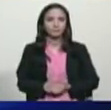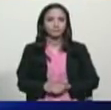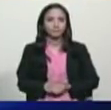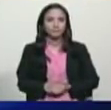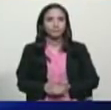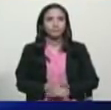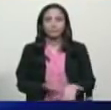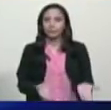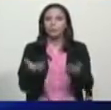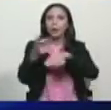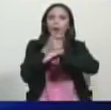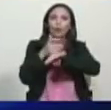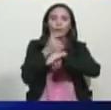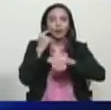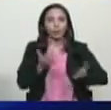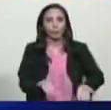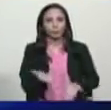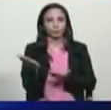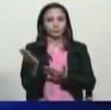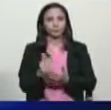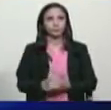gobernador Rafael Calles.